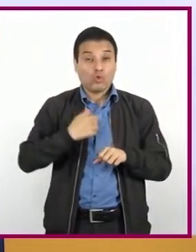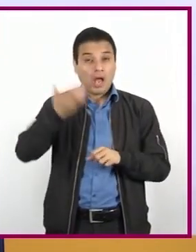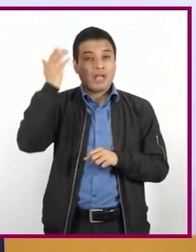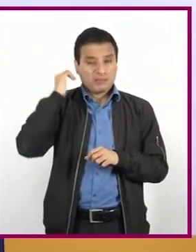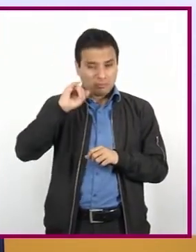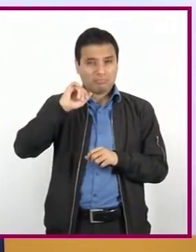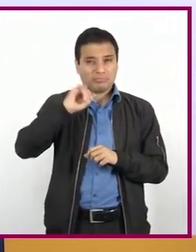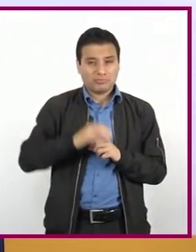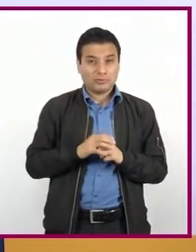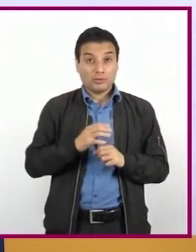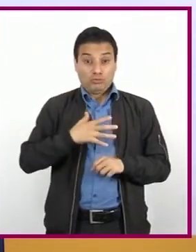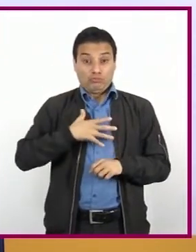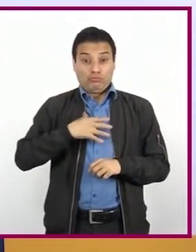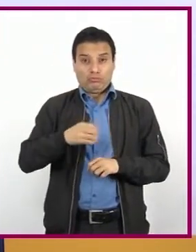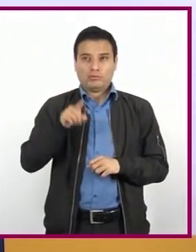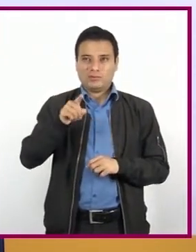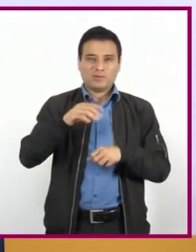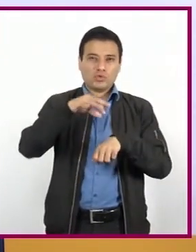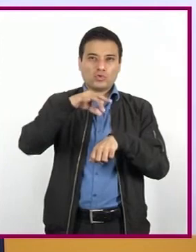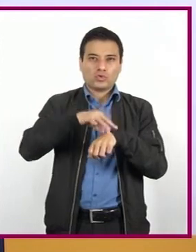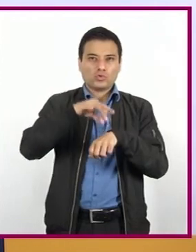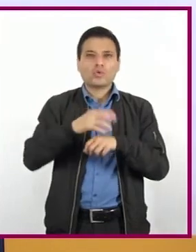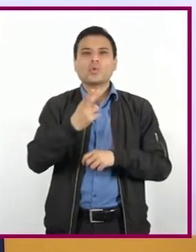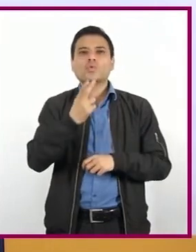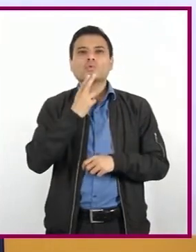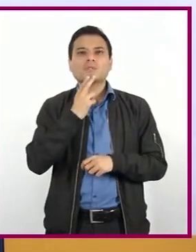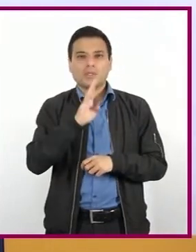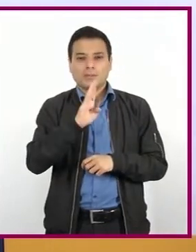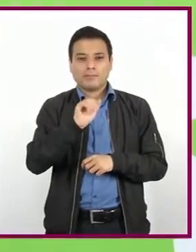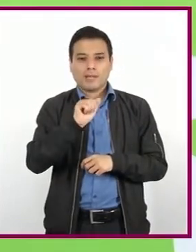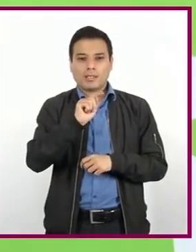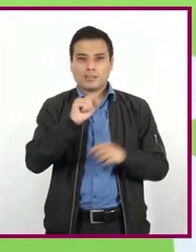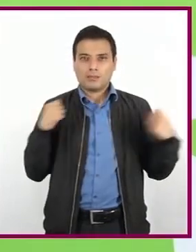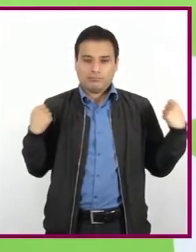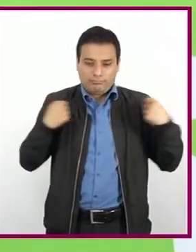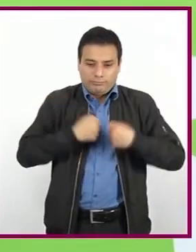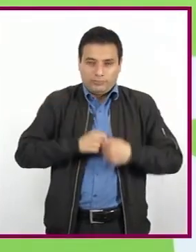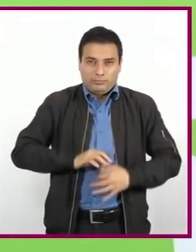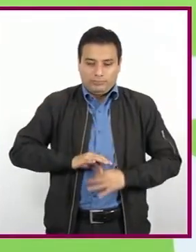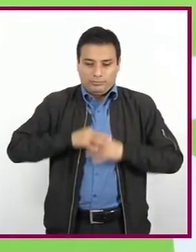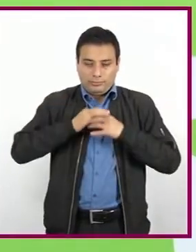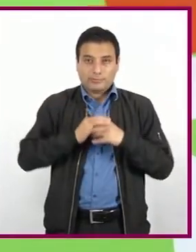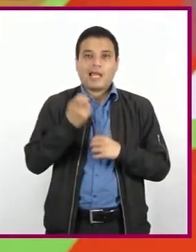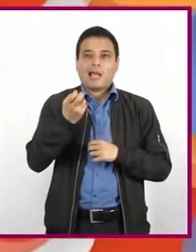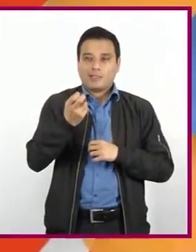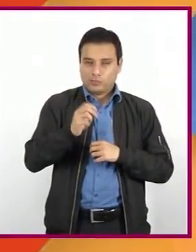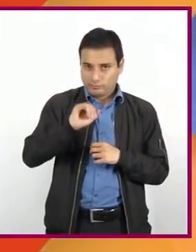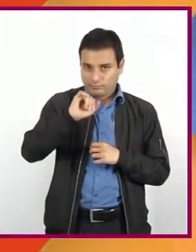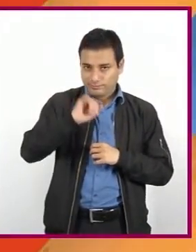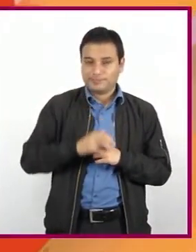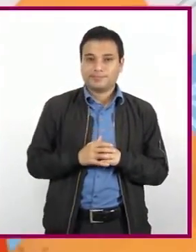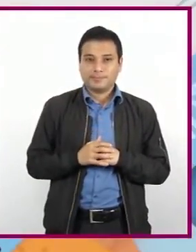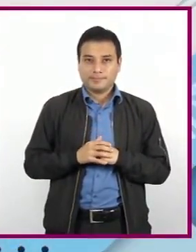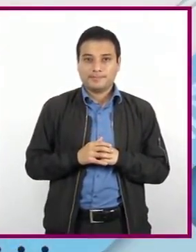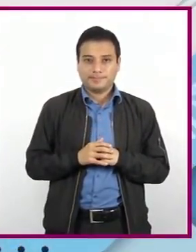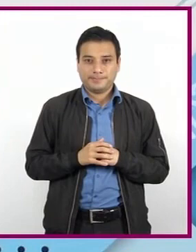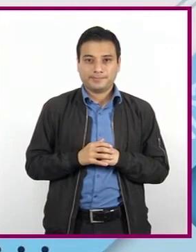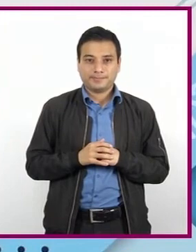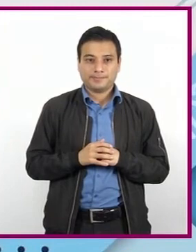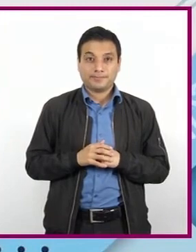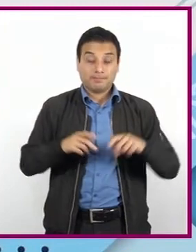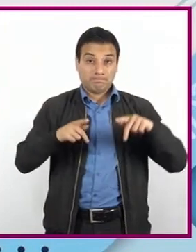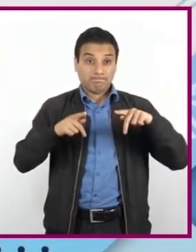técnico radiólogo estaba usando una especie de bata sobre su ropa. ¡Qué buena observación! Si el técnico debe